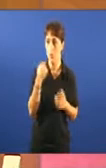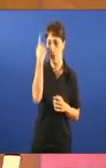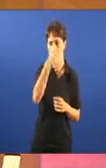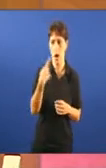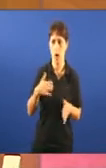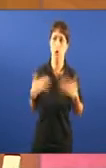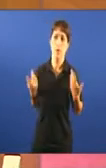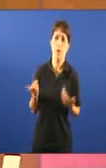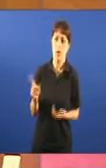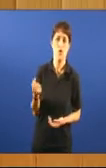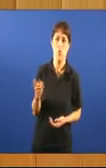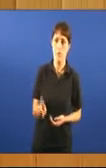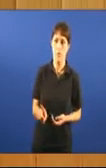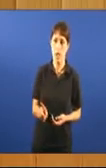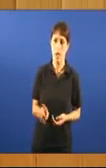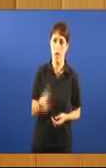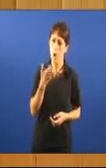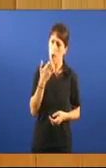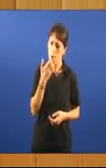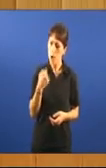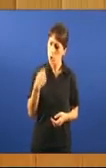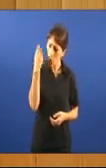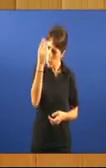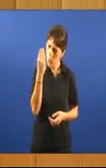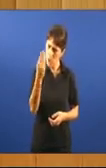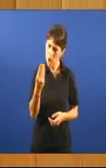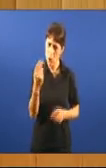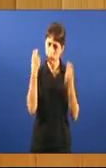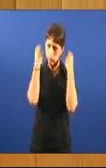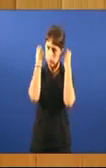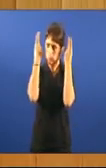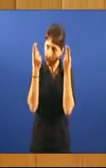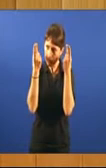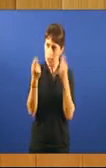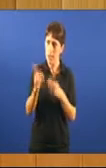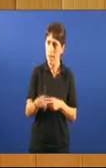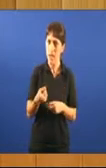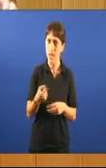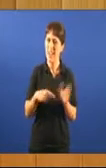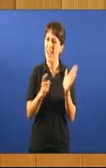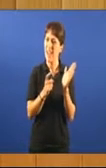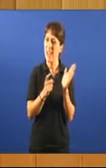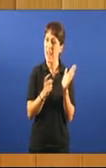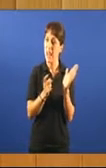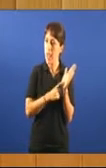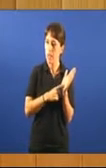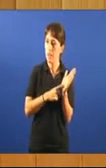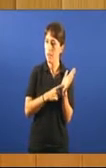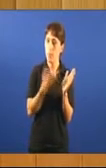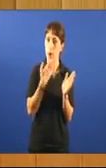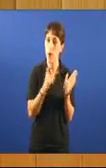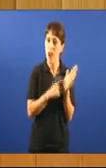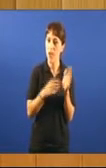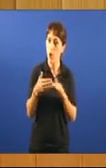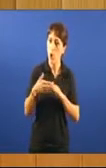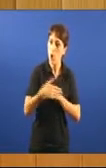sorpresa. Exercer a insumisión cos instrumentos legais que ten na súa man. Podía recurrir á lei de costas